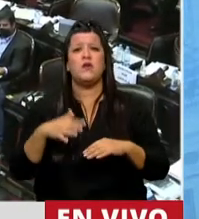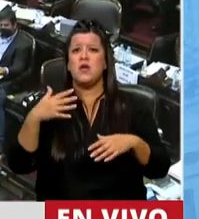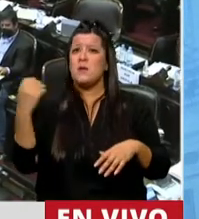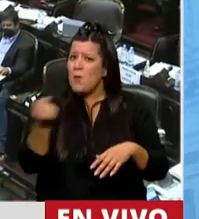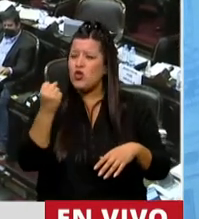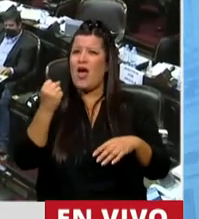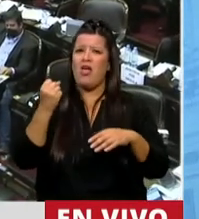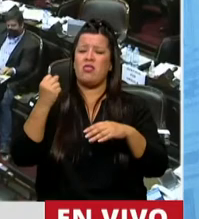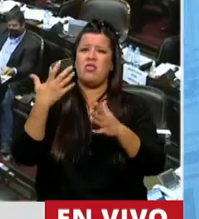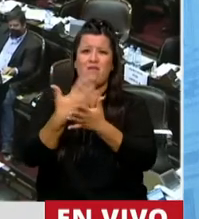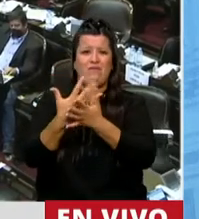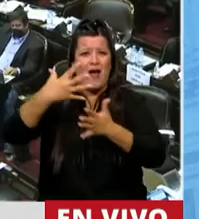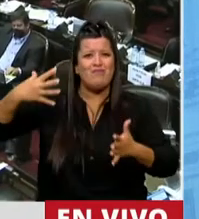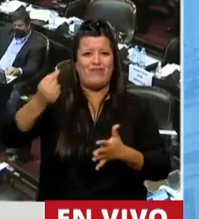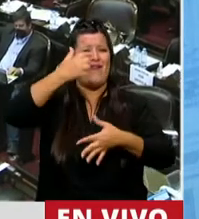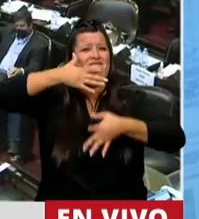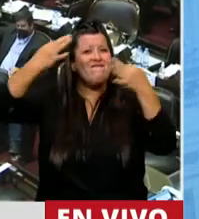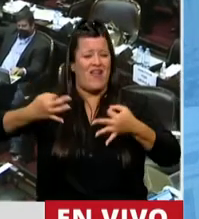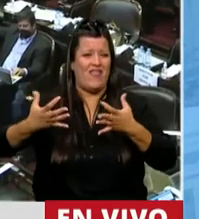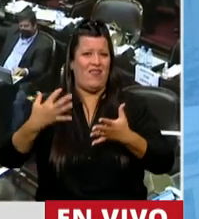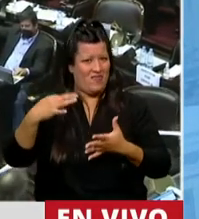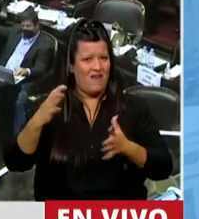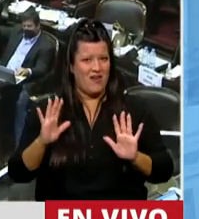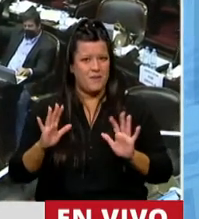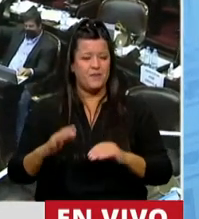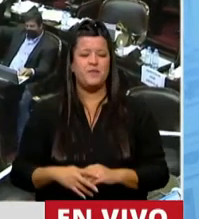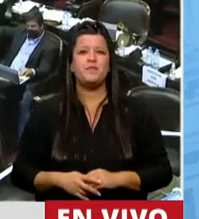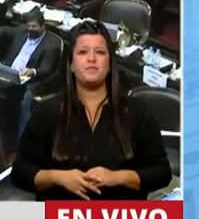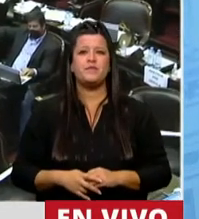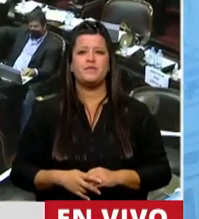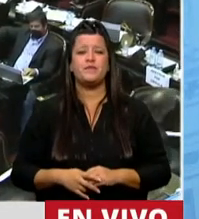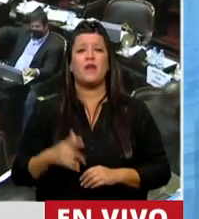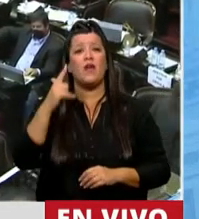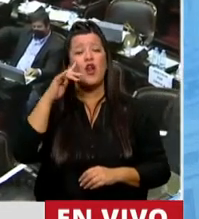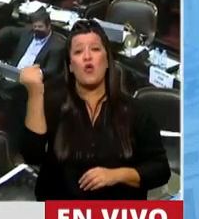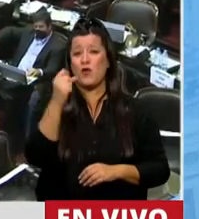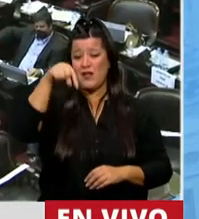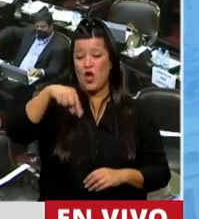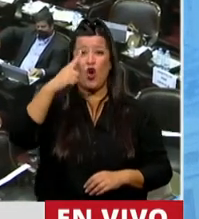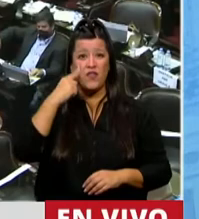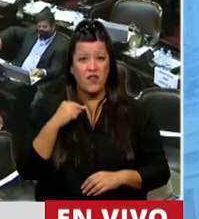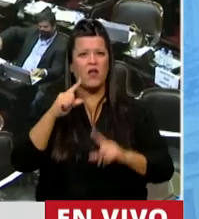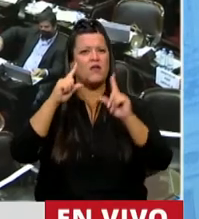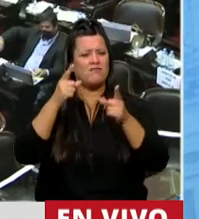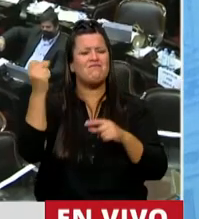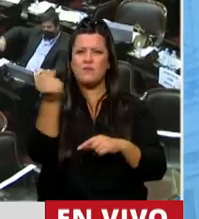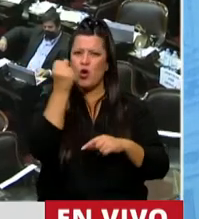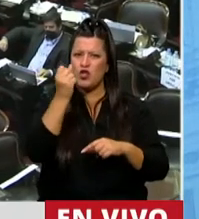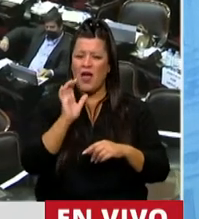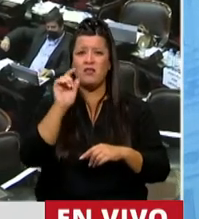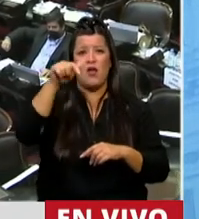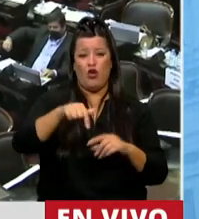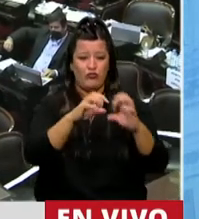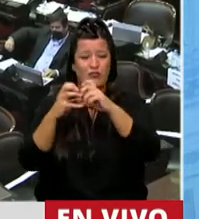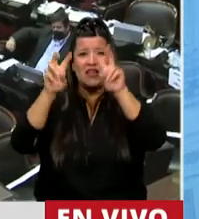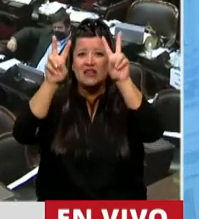verdad. Por lo que creo que es importante que en este día también estamos